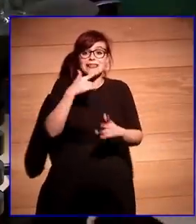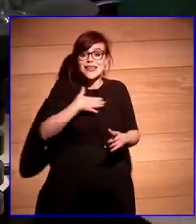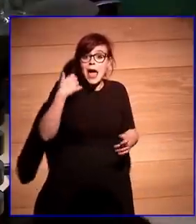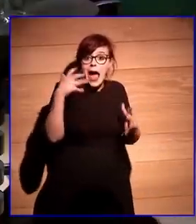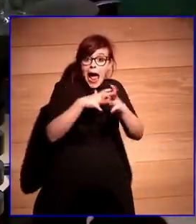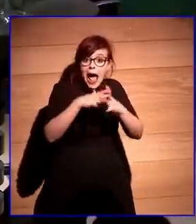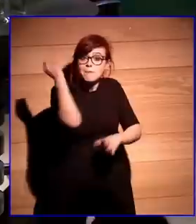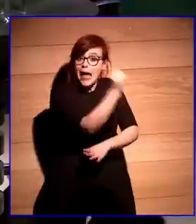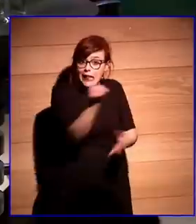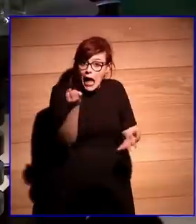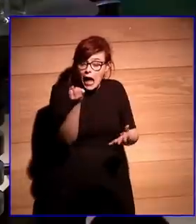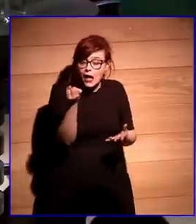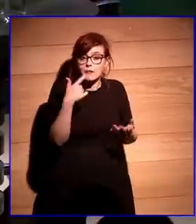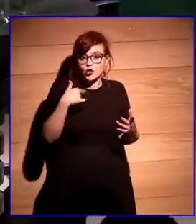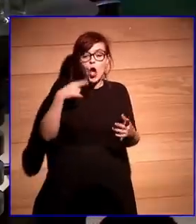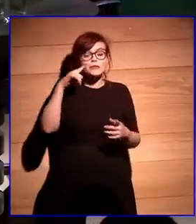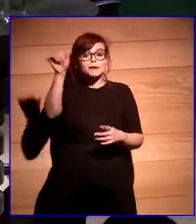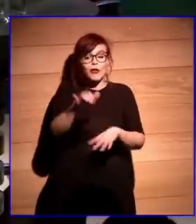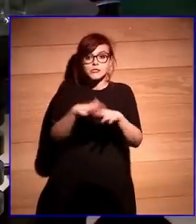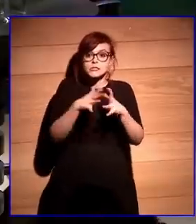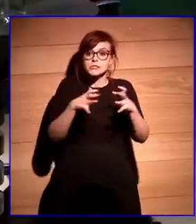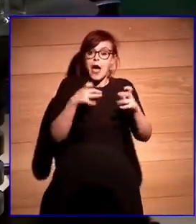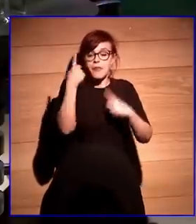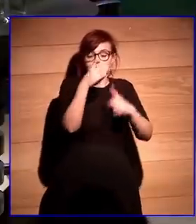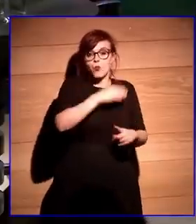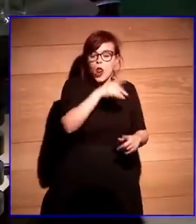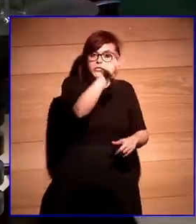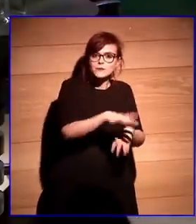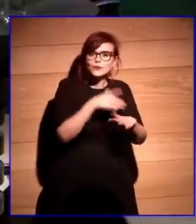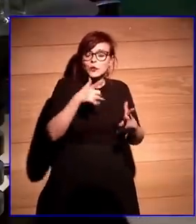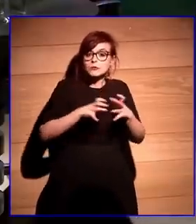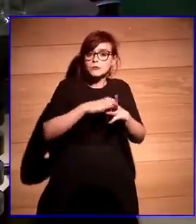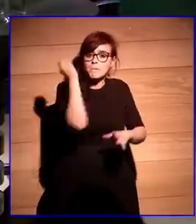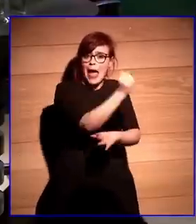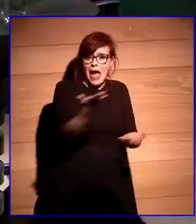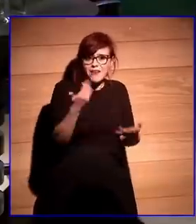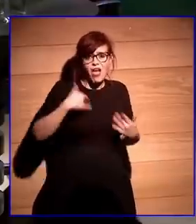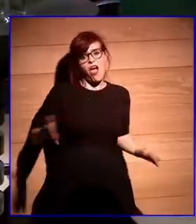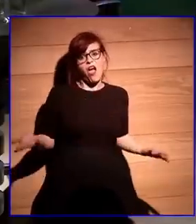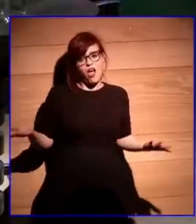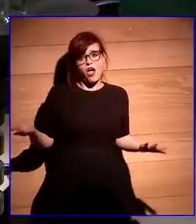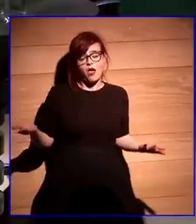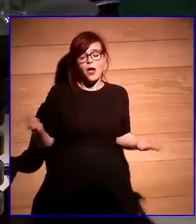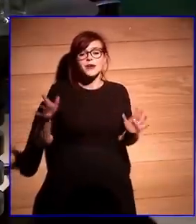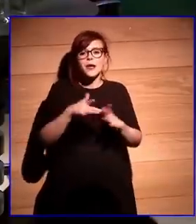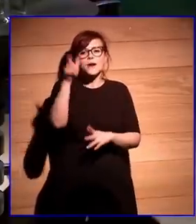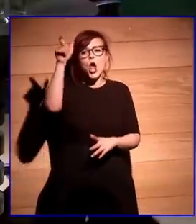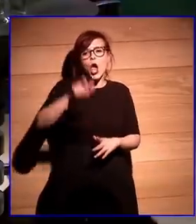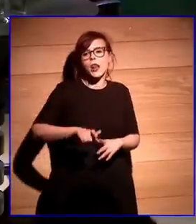matar... Que yo, como espectador, quiero matarle al bueno, yo como espectador, hazlo ya. Claro. Pero el malo no